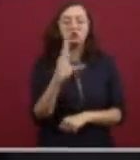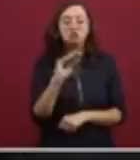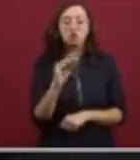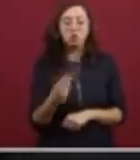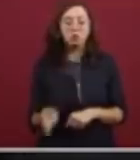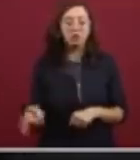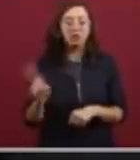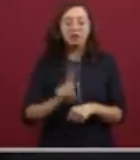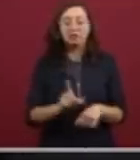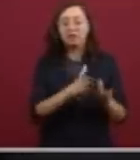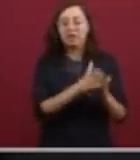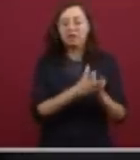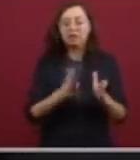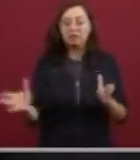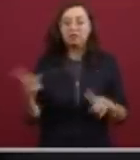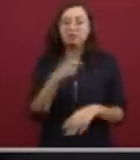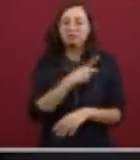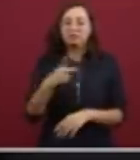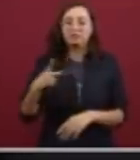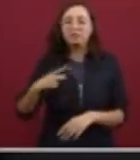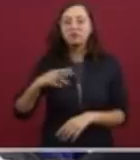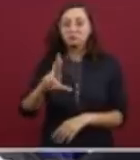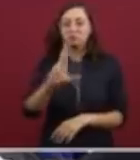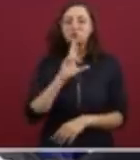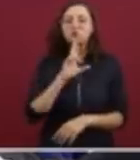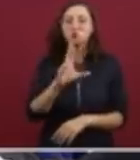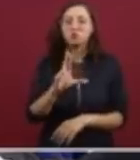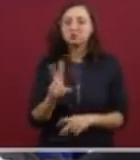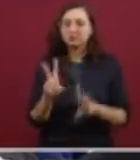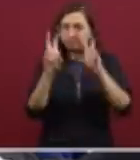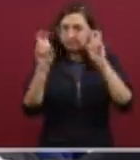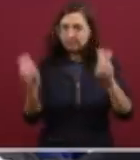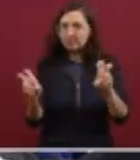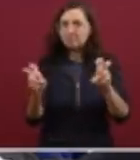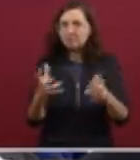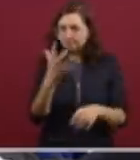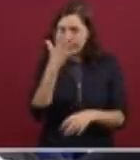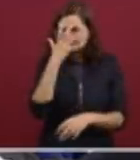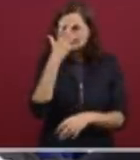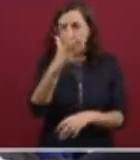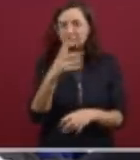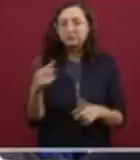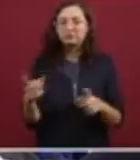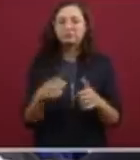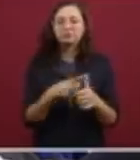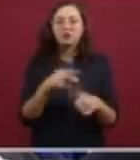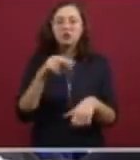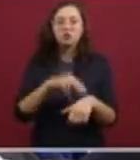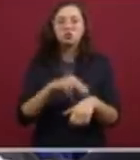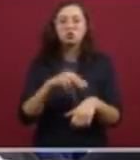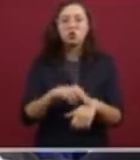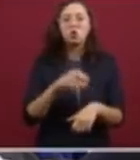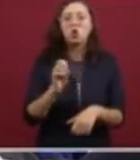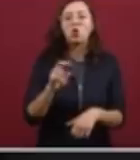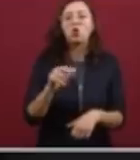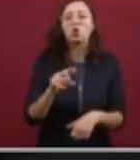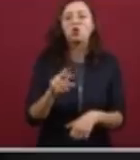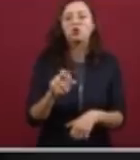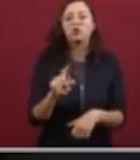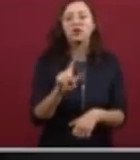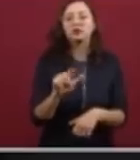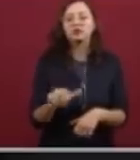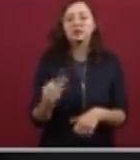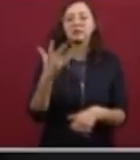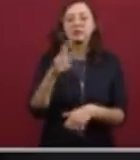días se den resultados contundentes a esto que el doctor Ondarza ha luchado durante cerca de una